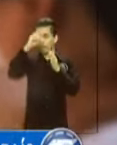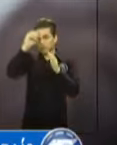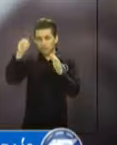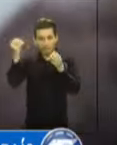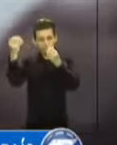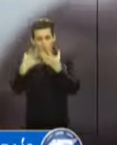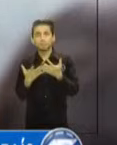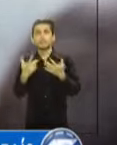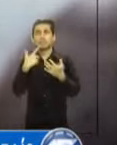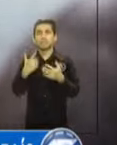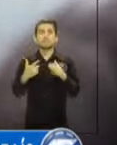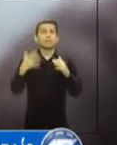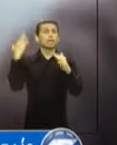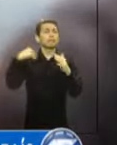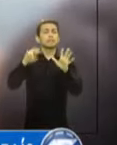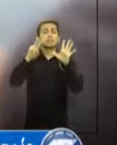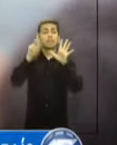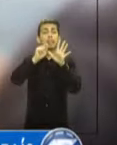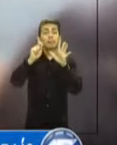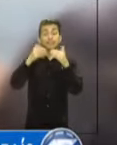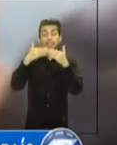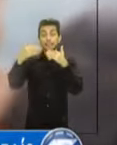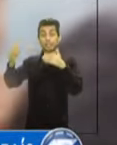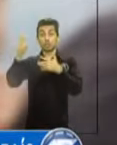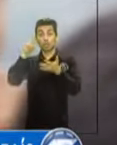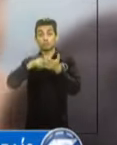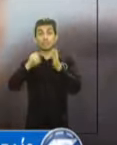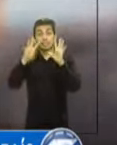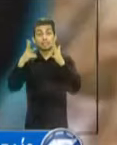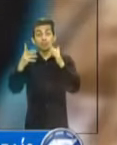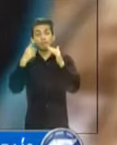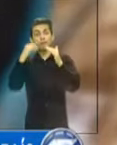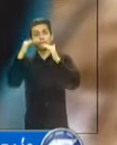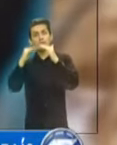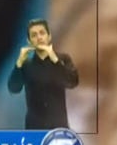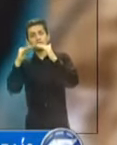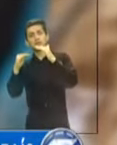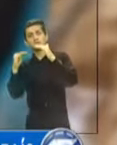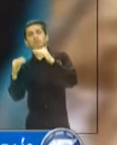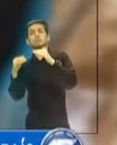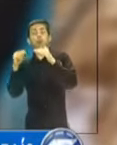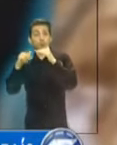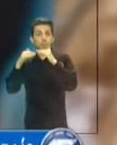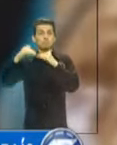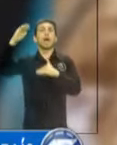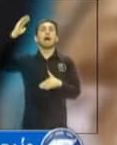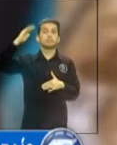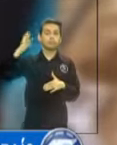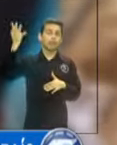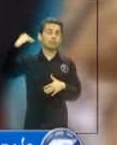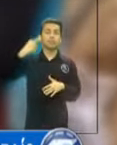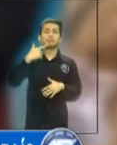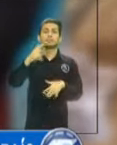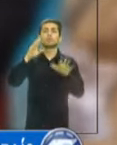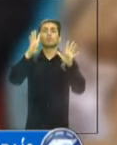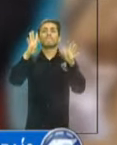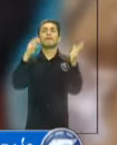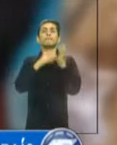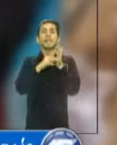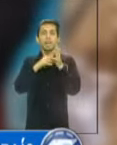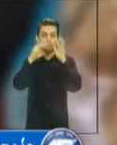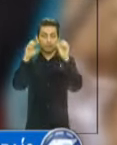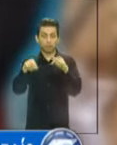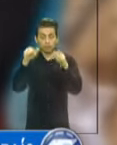comparación con los primeros 7 meses del 2019, cuando se reportaron 9.848. Sin embargo, las